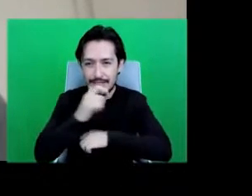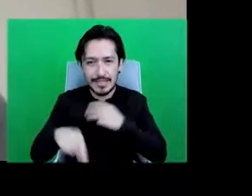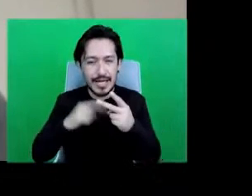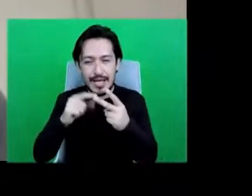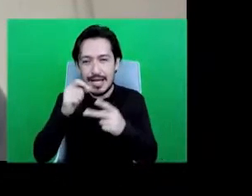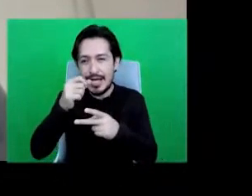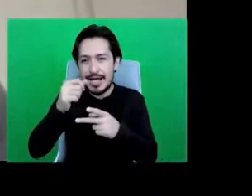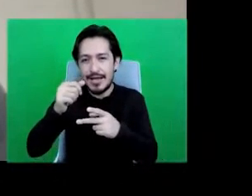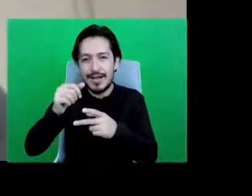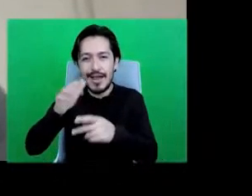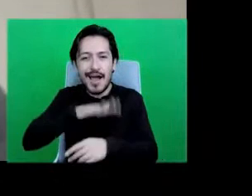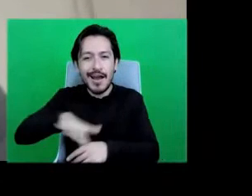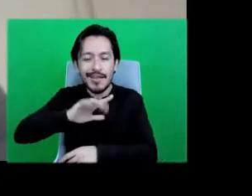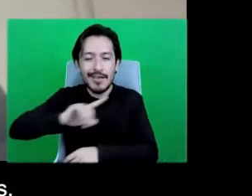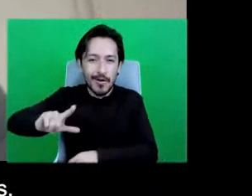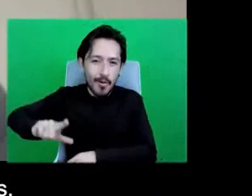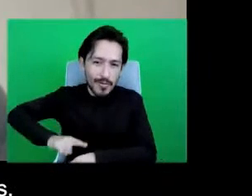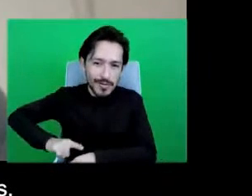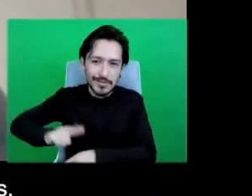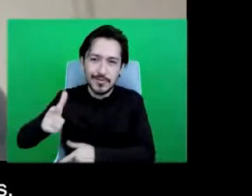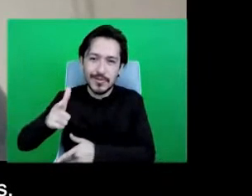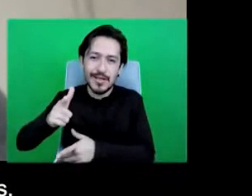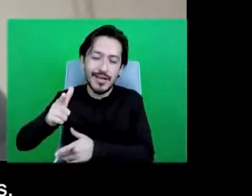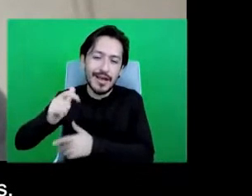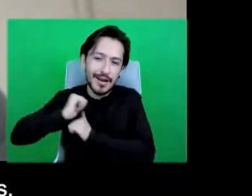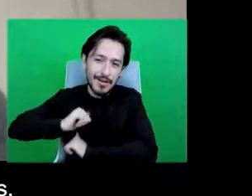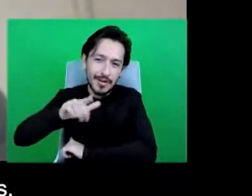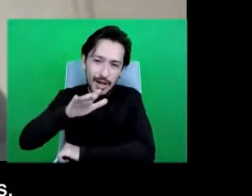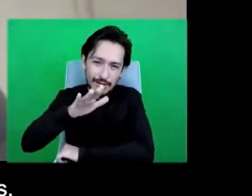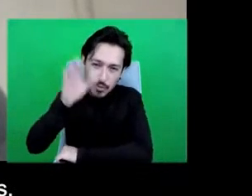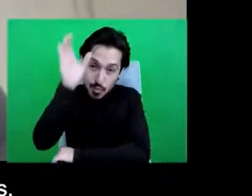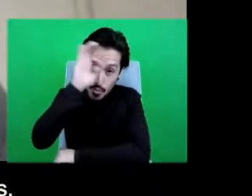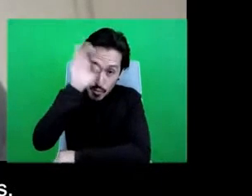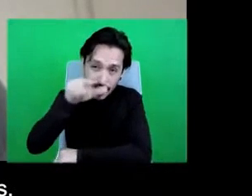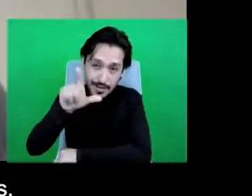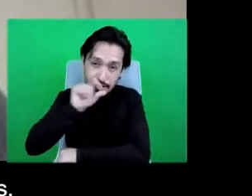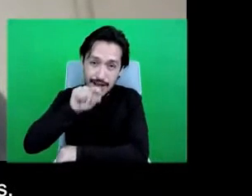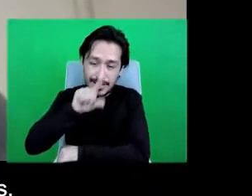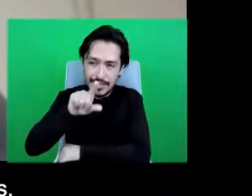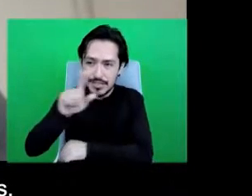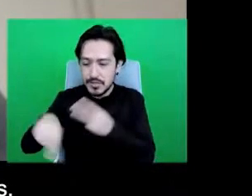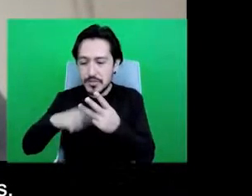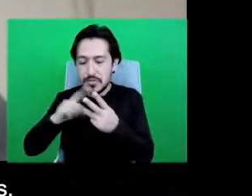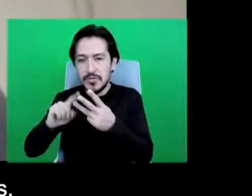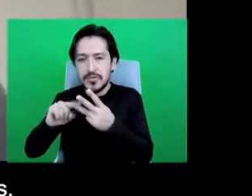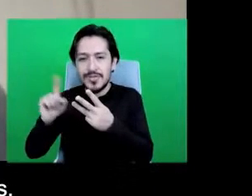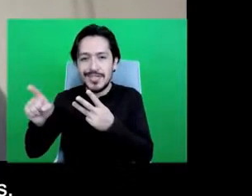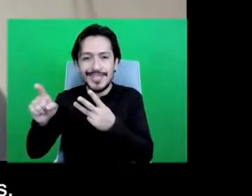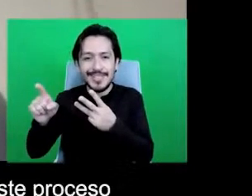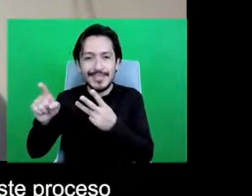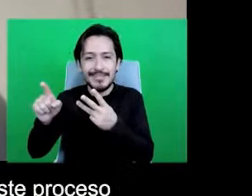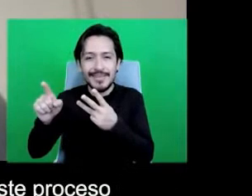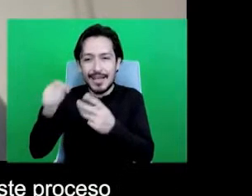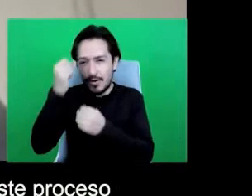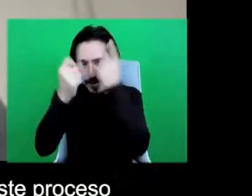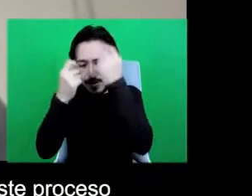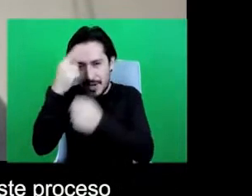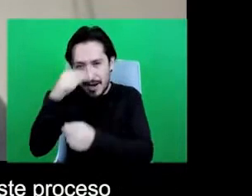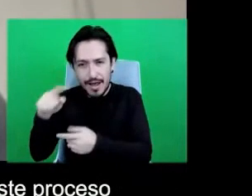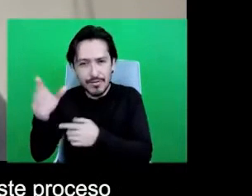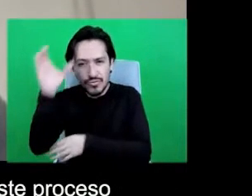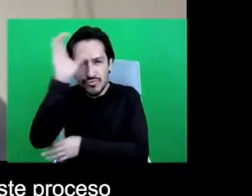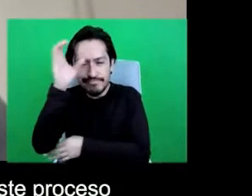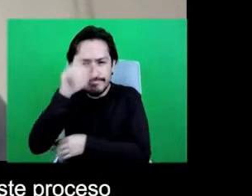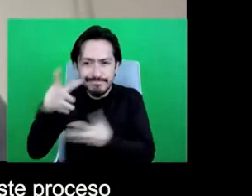del Estado, fue que hicimos una cadena de aprendizajes que no solamente van a quedar plasmados, como lo comentaba Ale, en esta